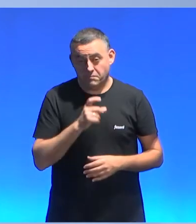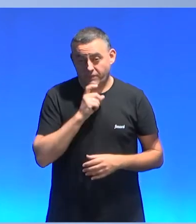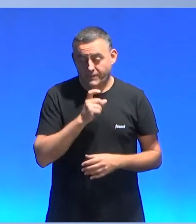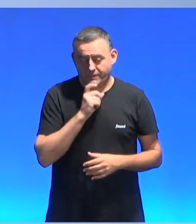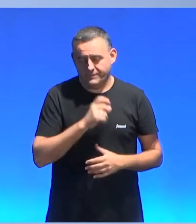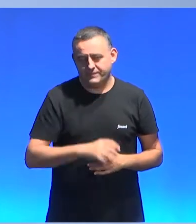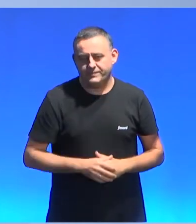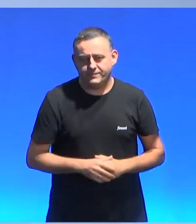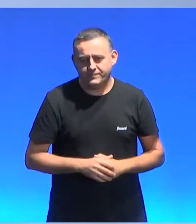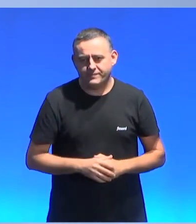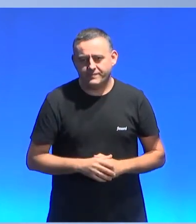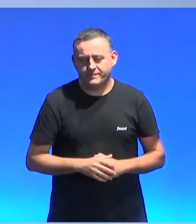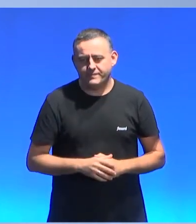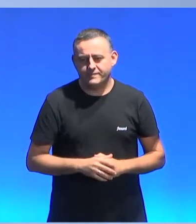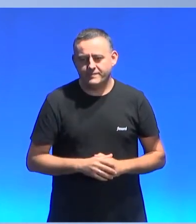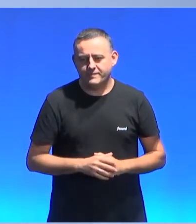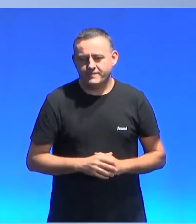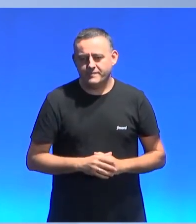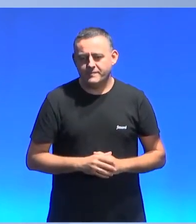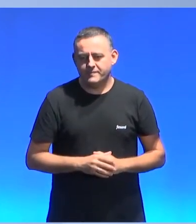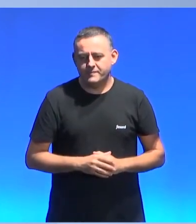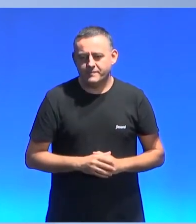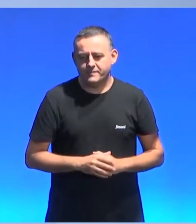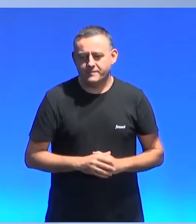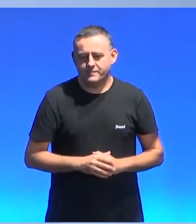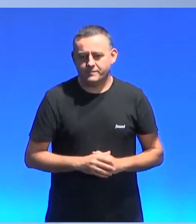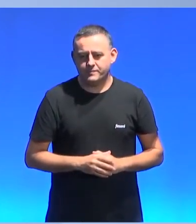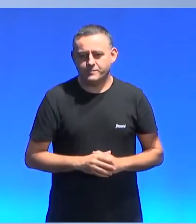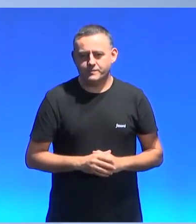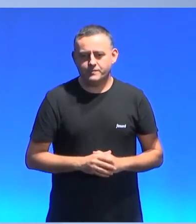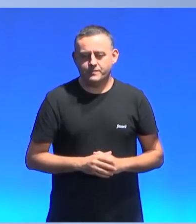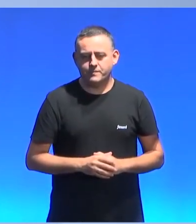El tema es que escuchar a los niños es difícil.